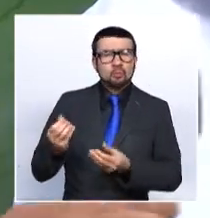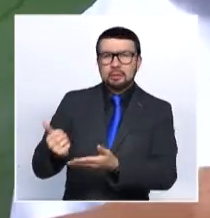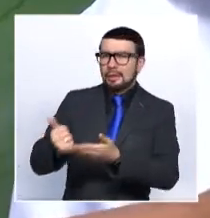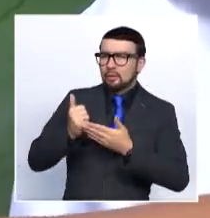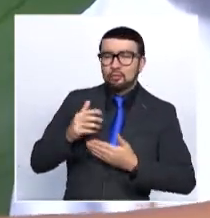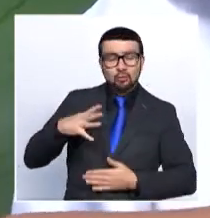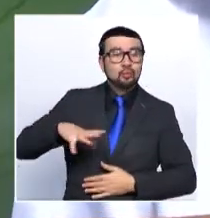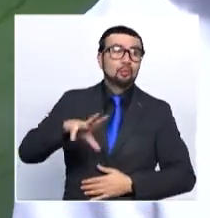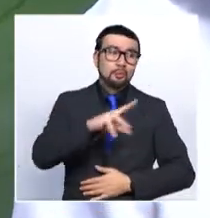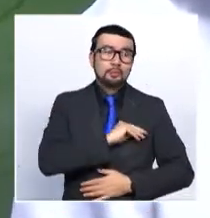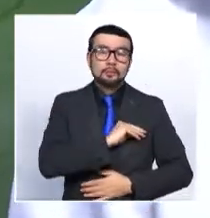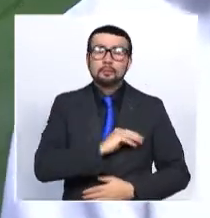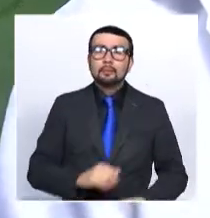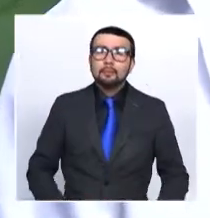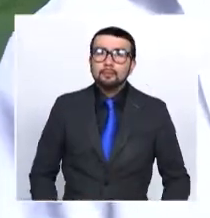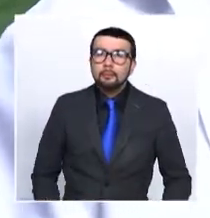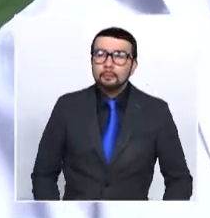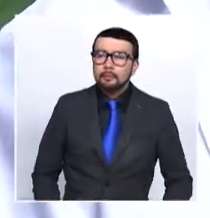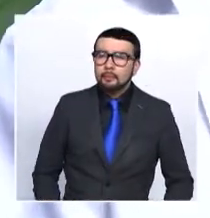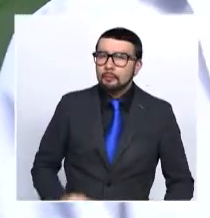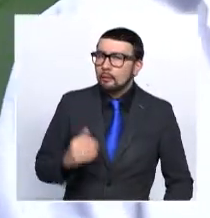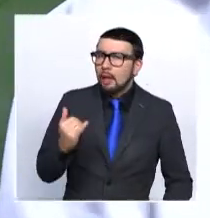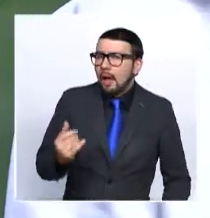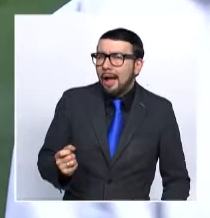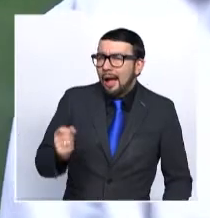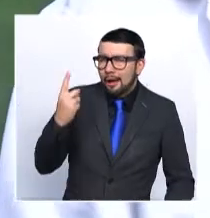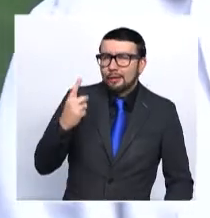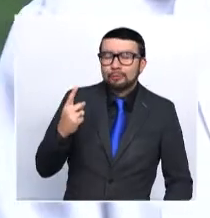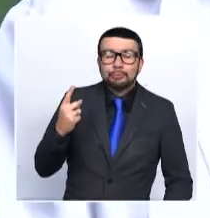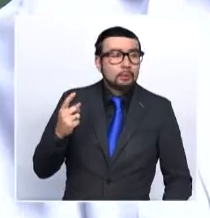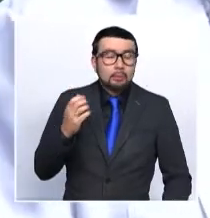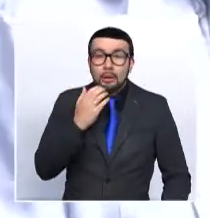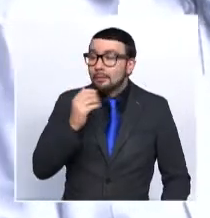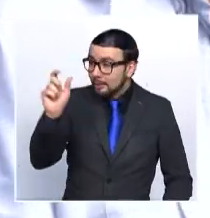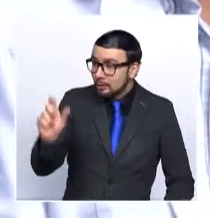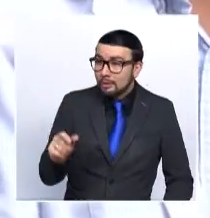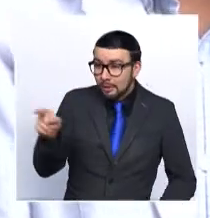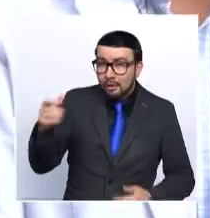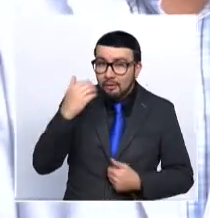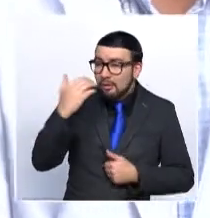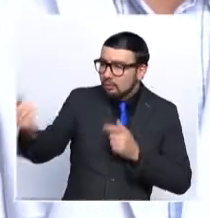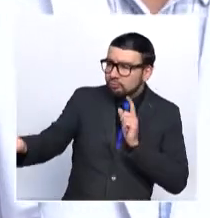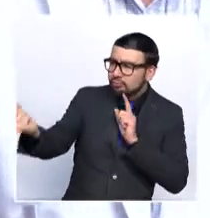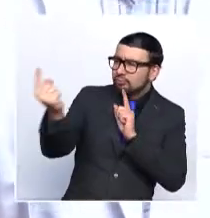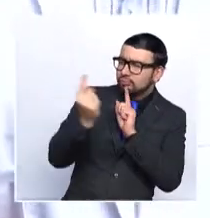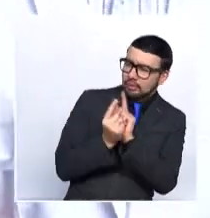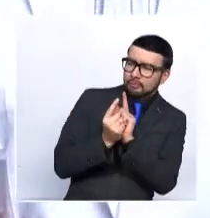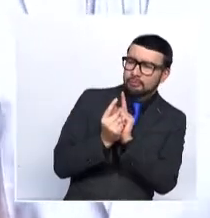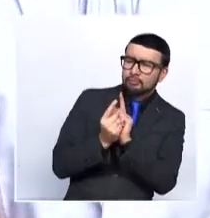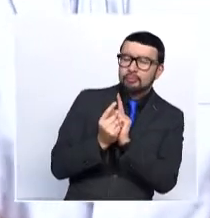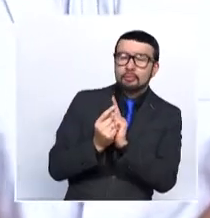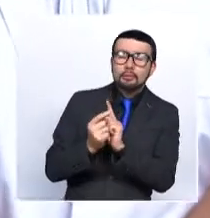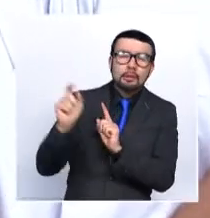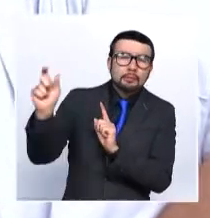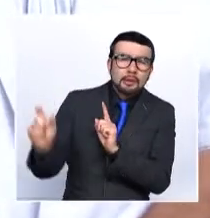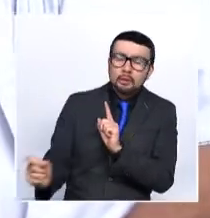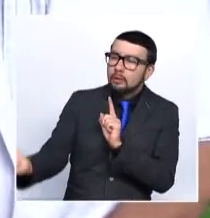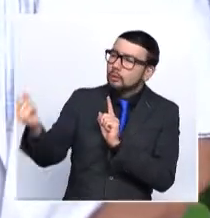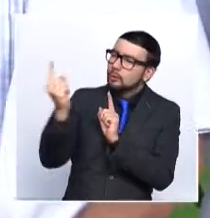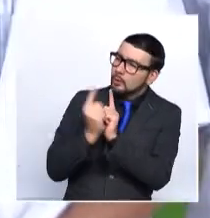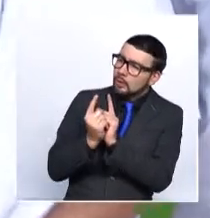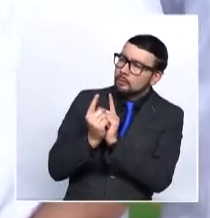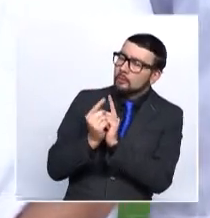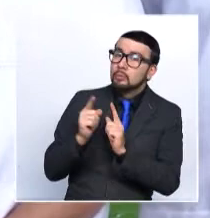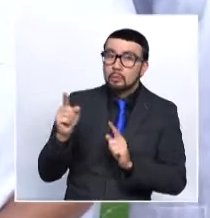todos. Una de las cosas que nosotros tratamos cuando el paciente llega a la consulta es que el paciente tenga unos